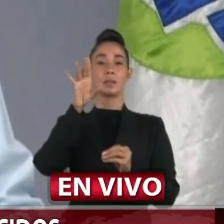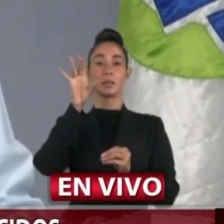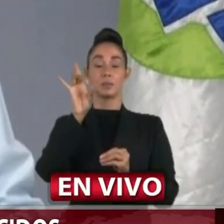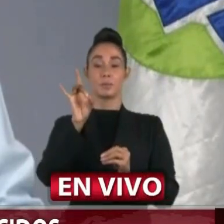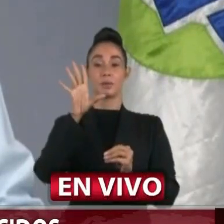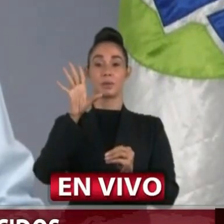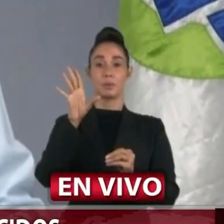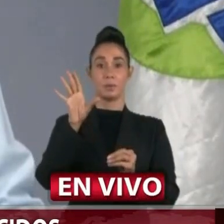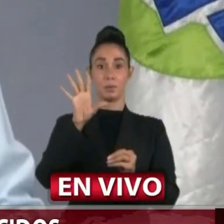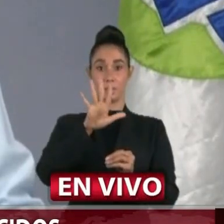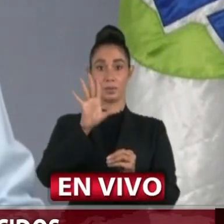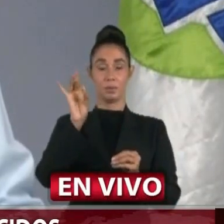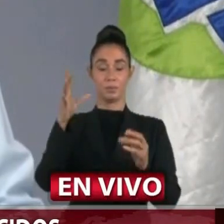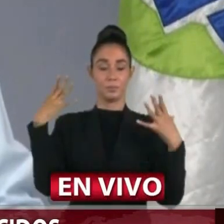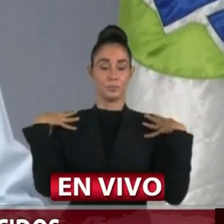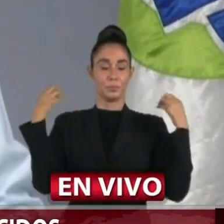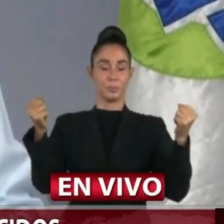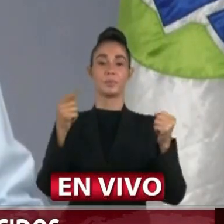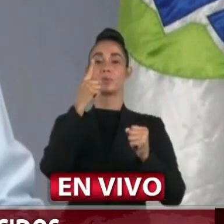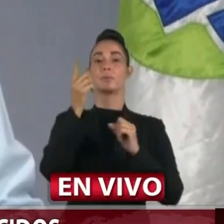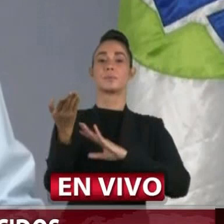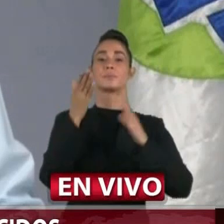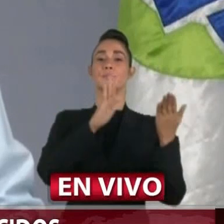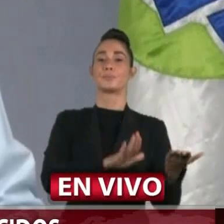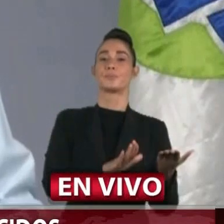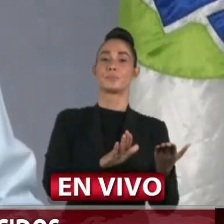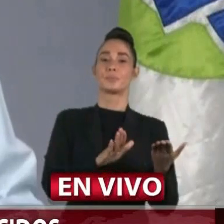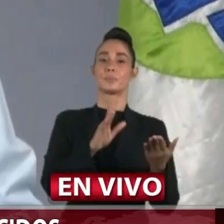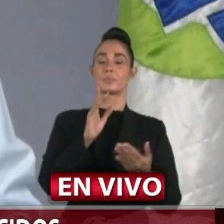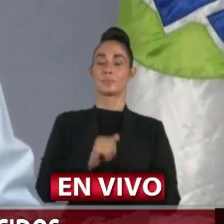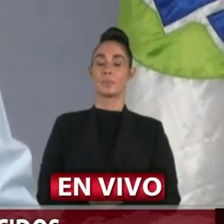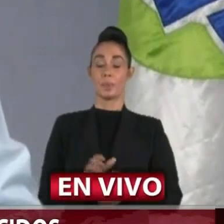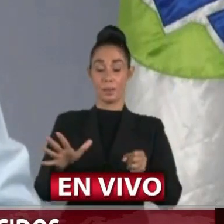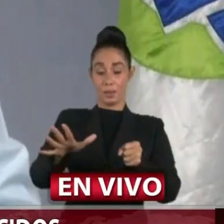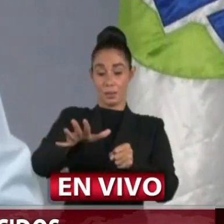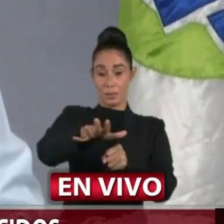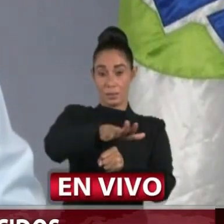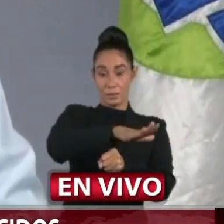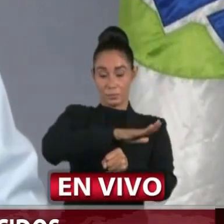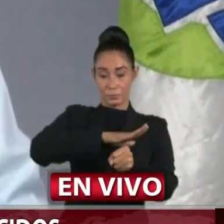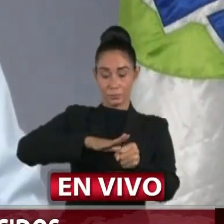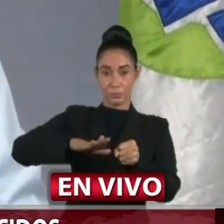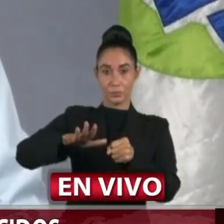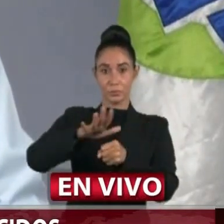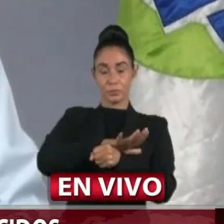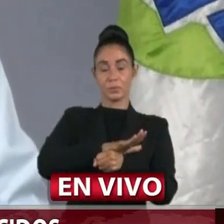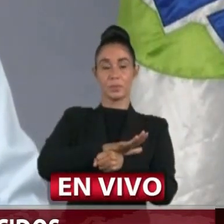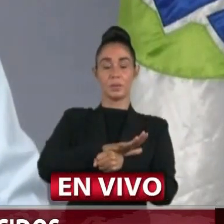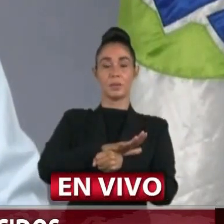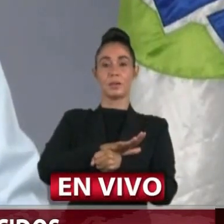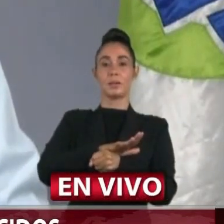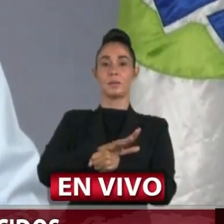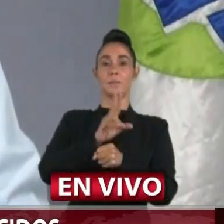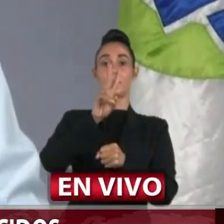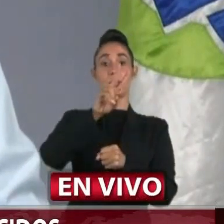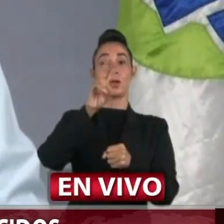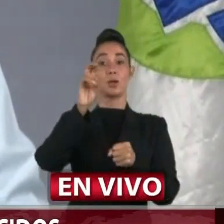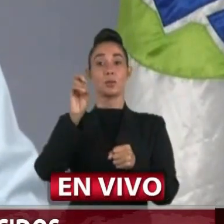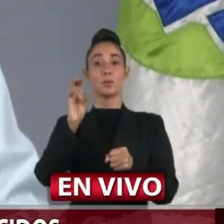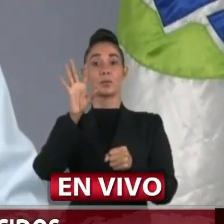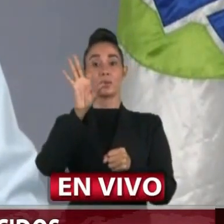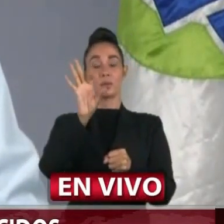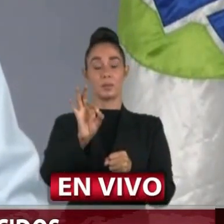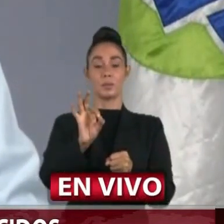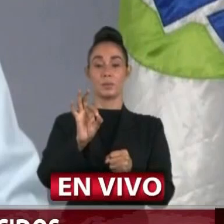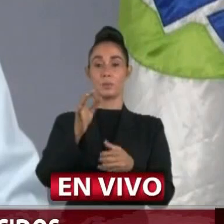158 recuperados y un fallecimiento. Los totales generales son